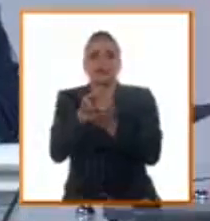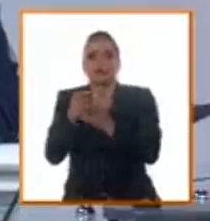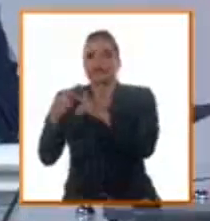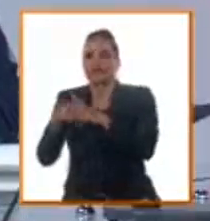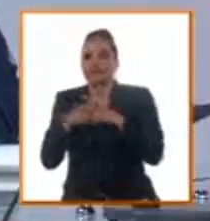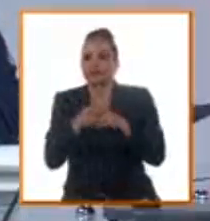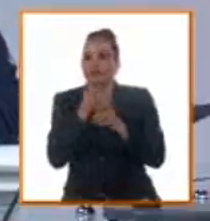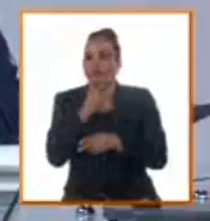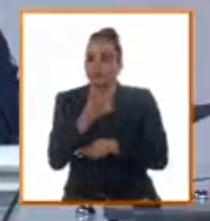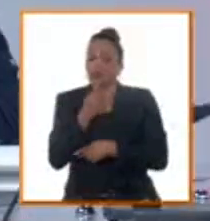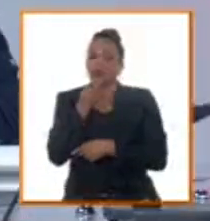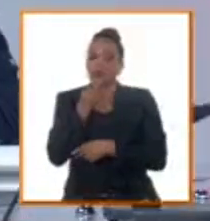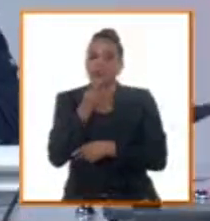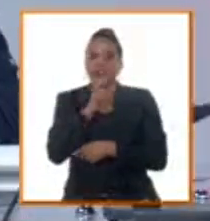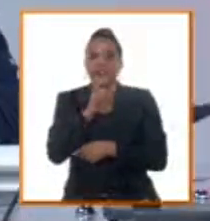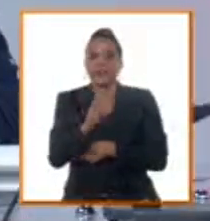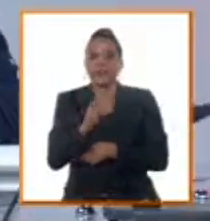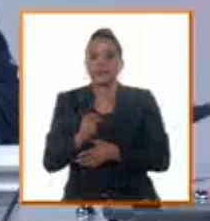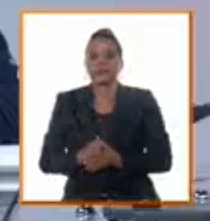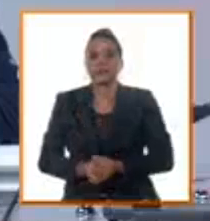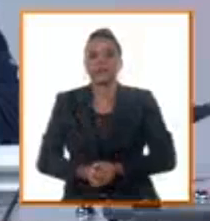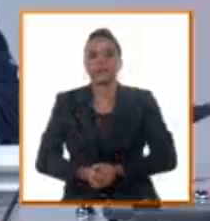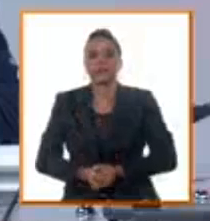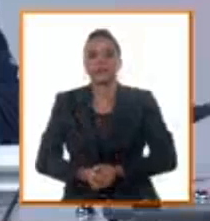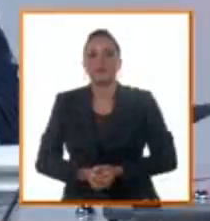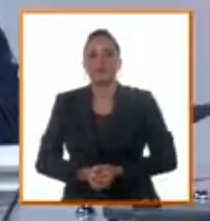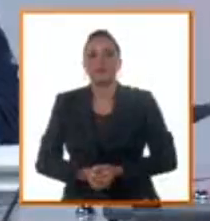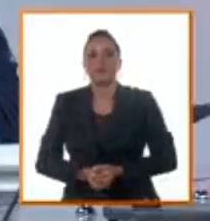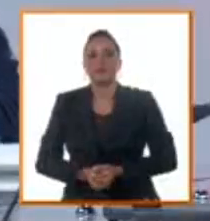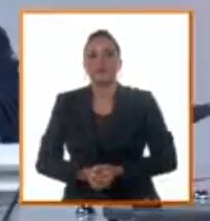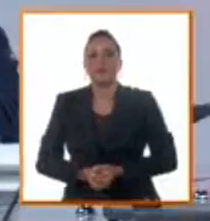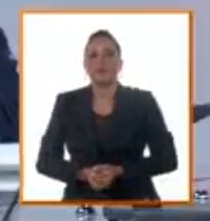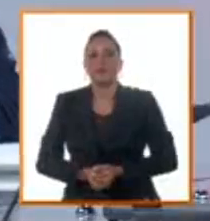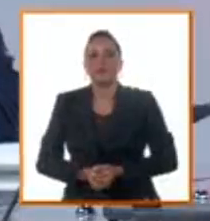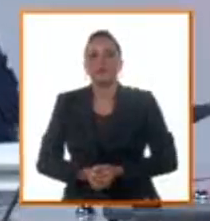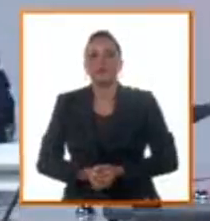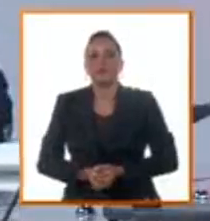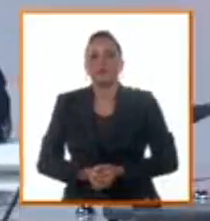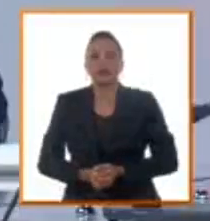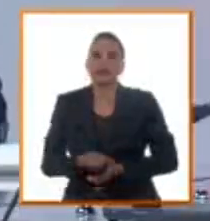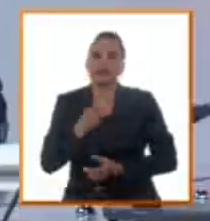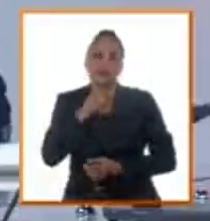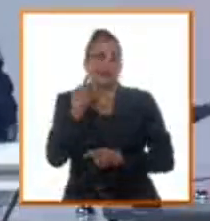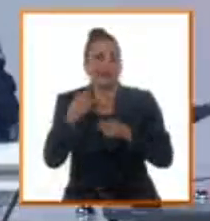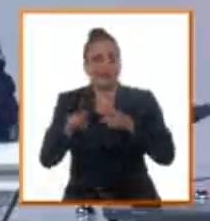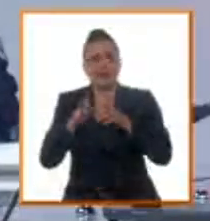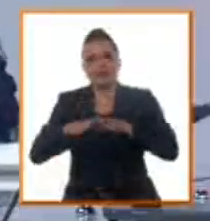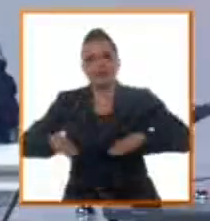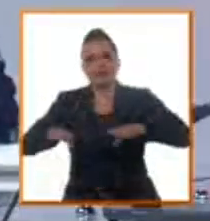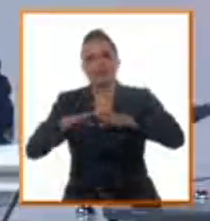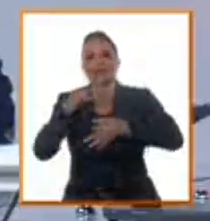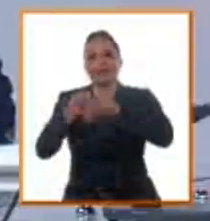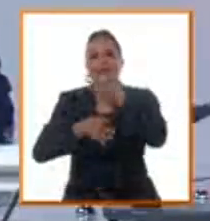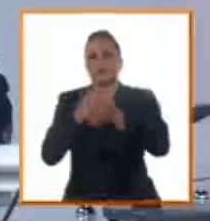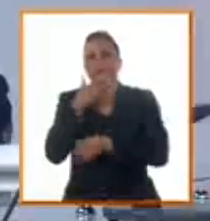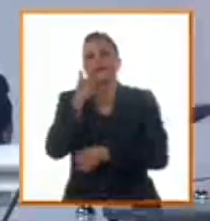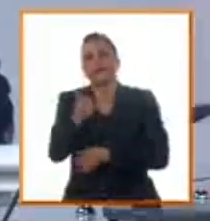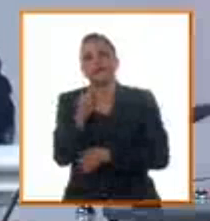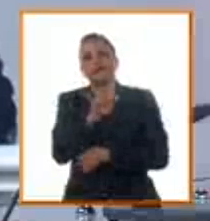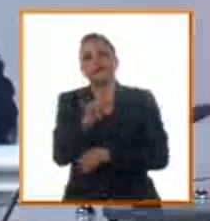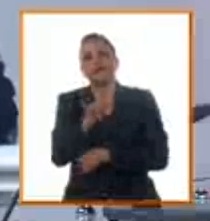atención que puede tener el del Instituto Nacional de Recursos Hidráulicos, pero eso es tema para otras mesas redondas, como lo será también